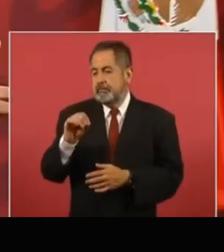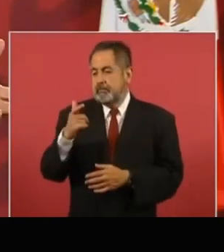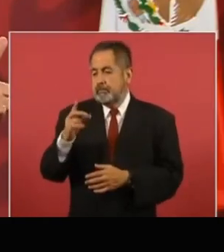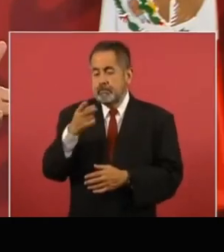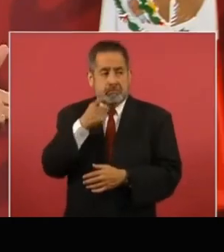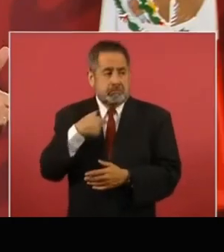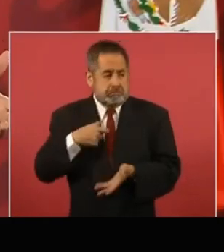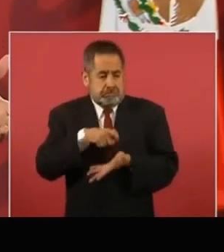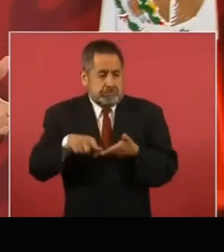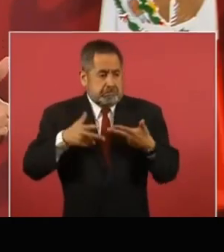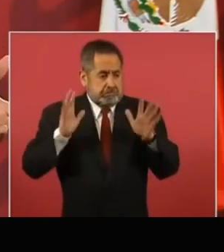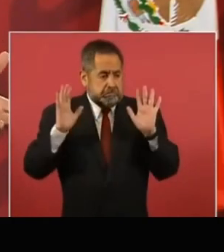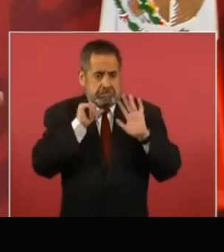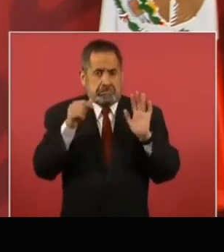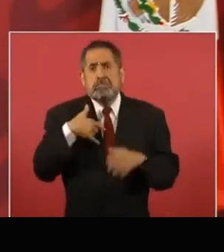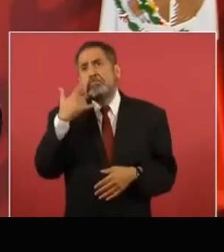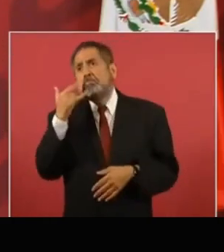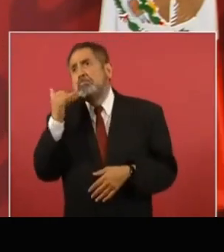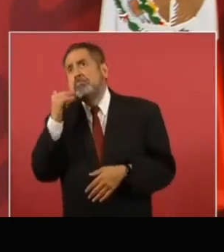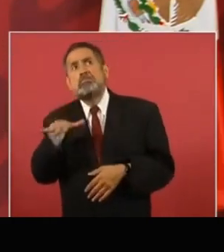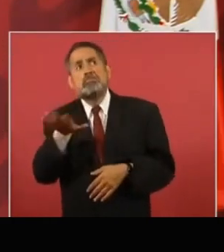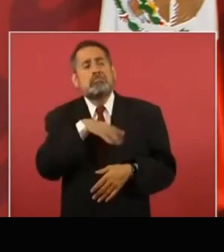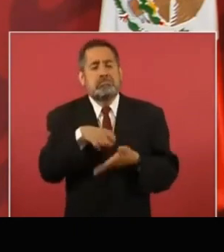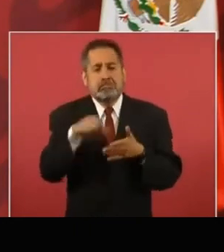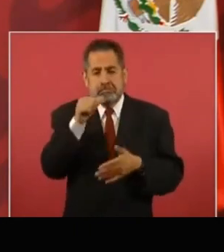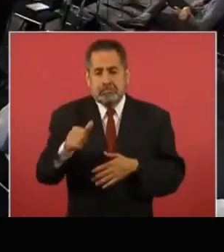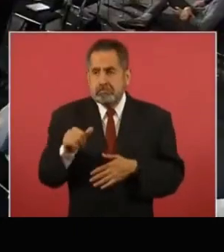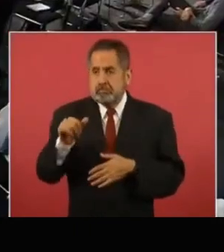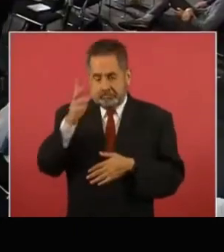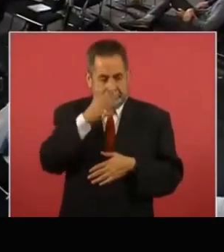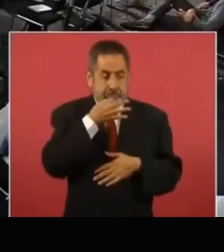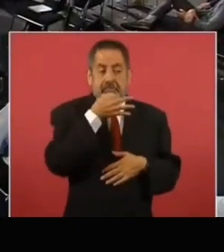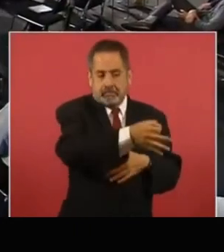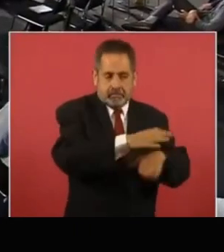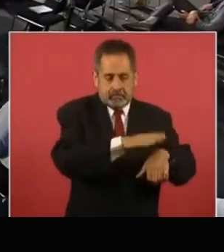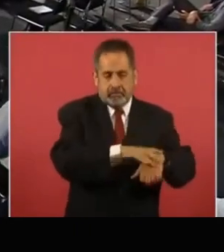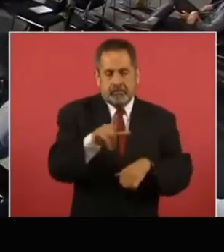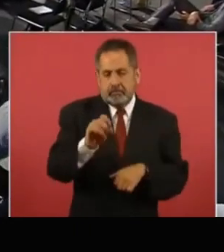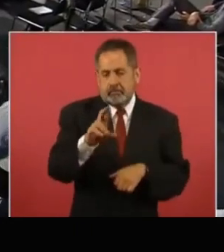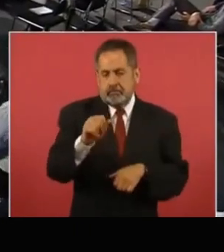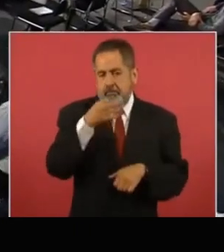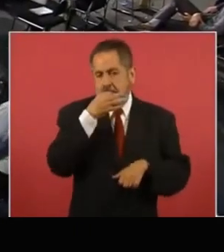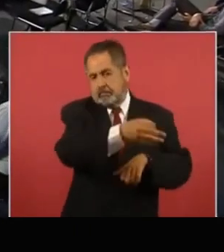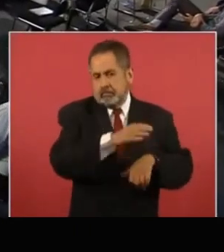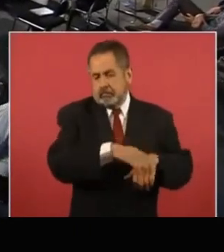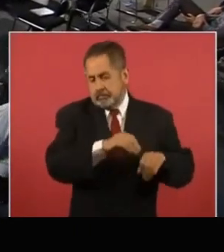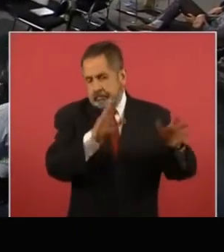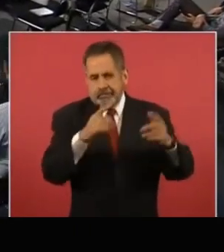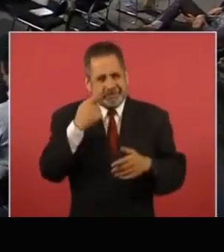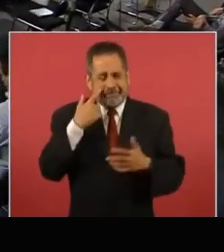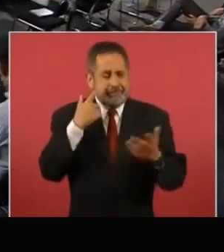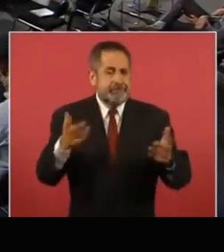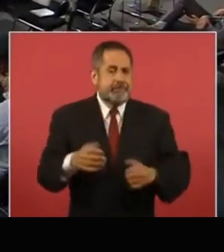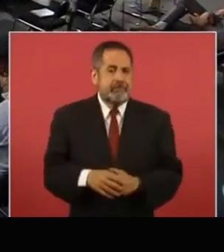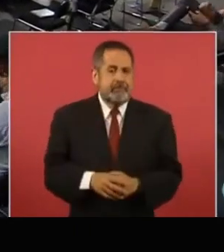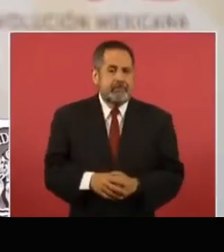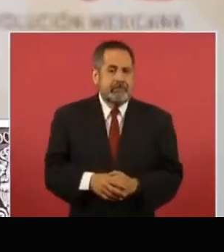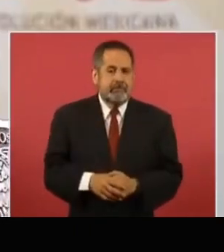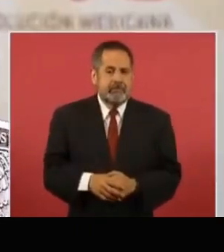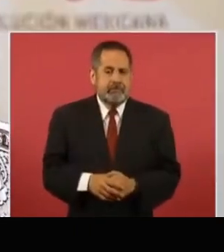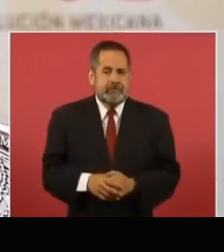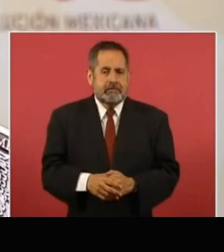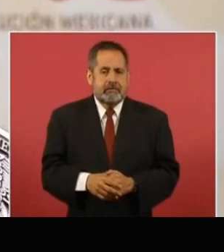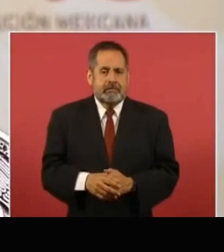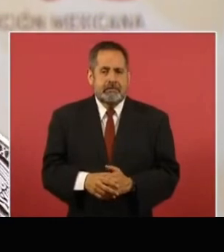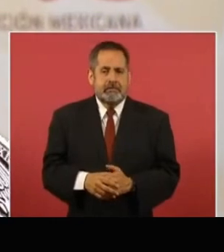nada para que se informara loret pero miren este